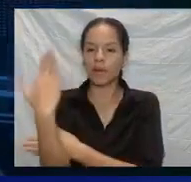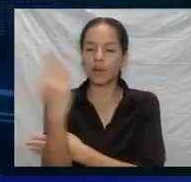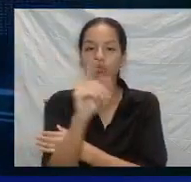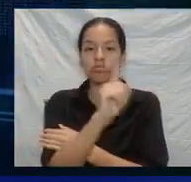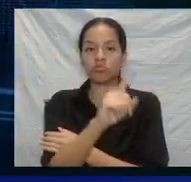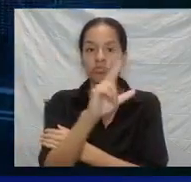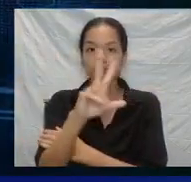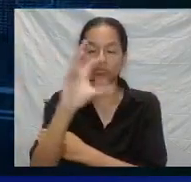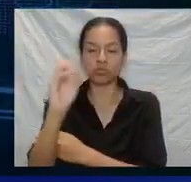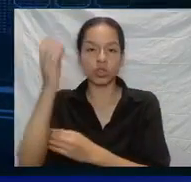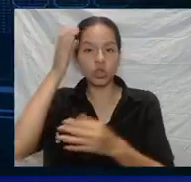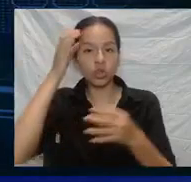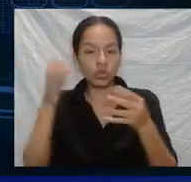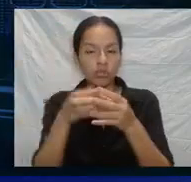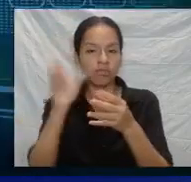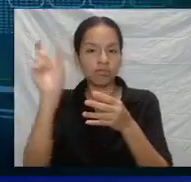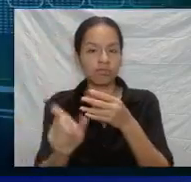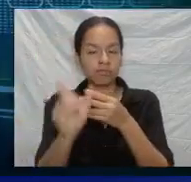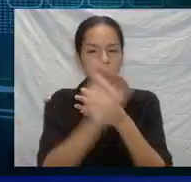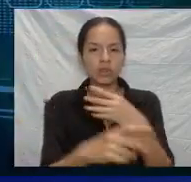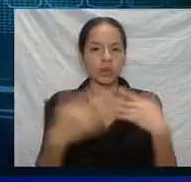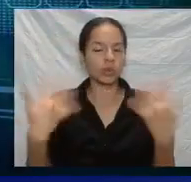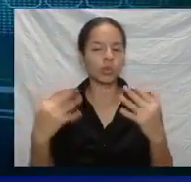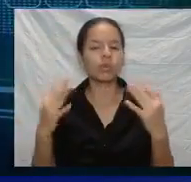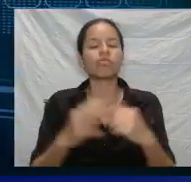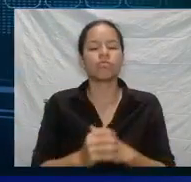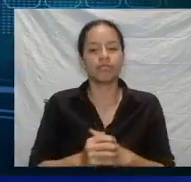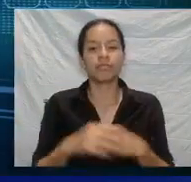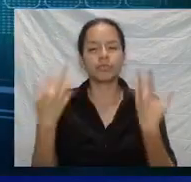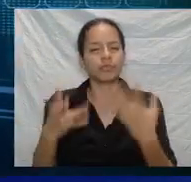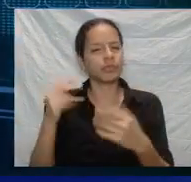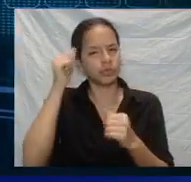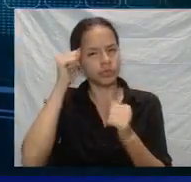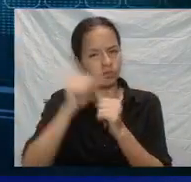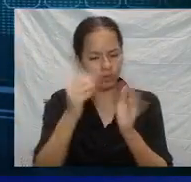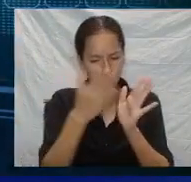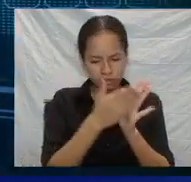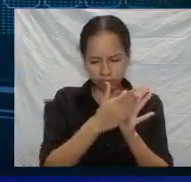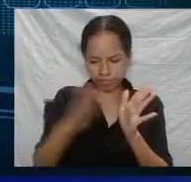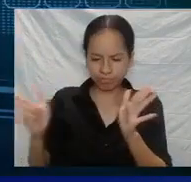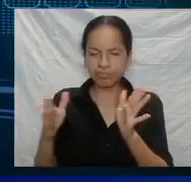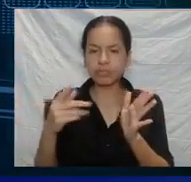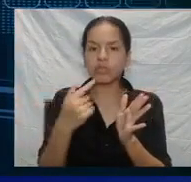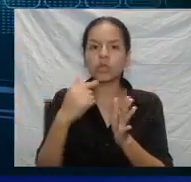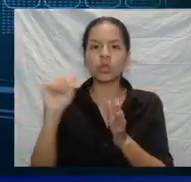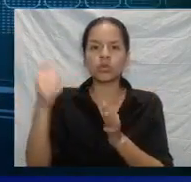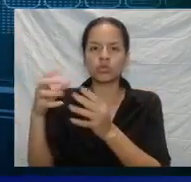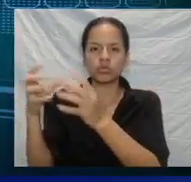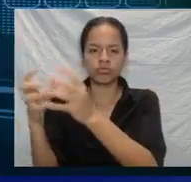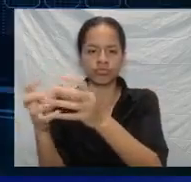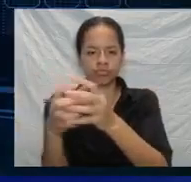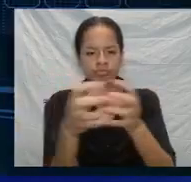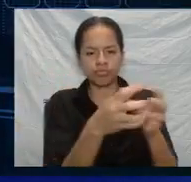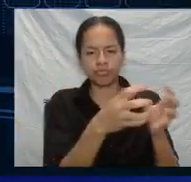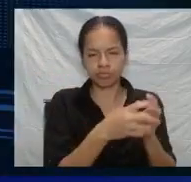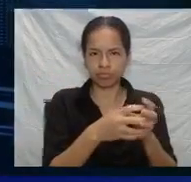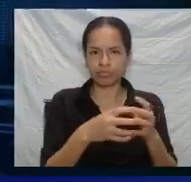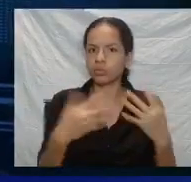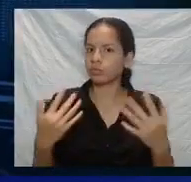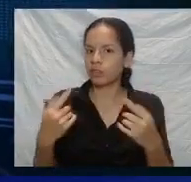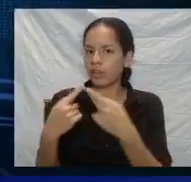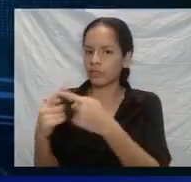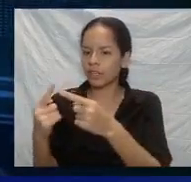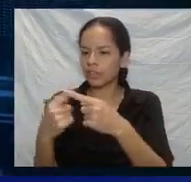recuerden vecinos vecinas que en este nuevo período parlamentario son 10 partidos y hay que mencionar también que